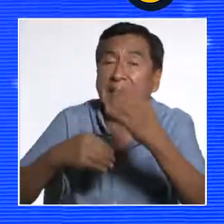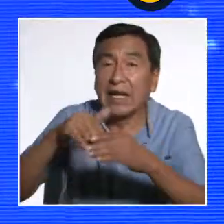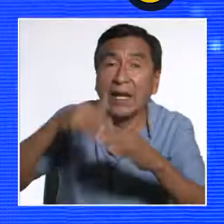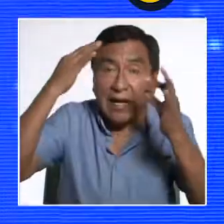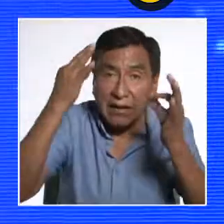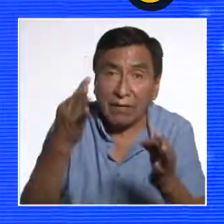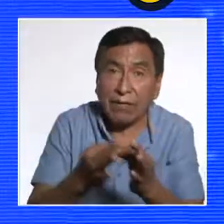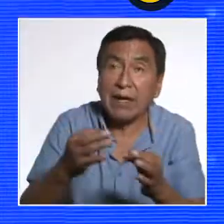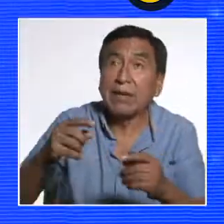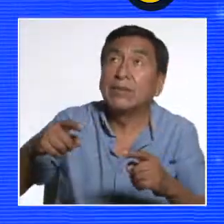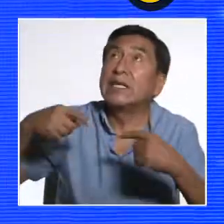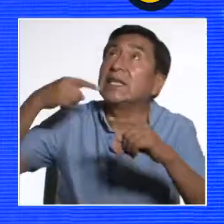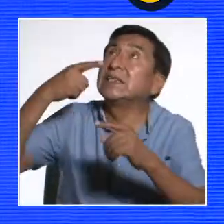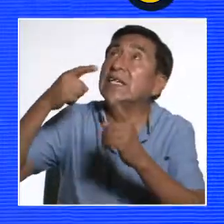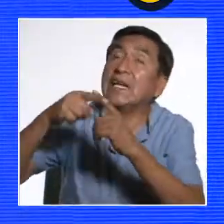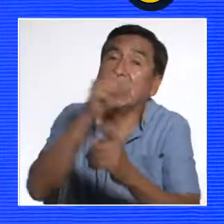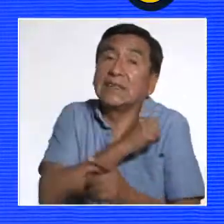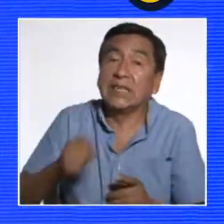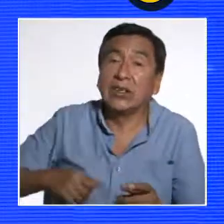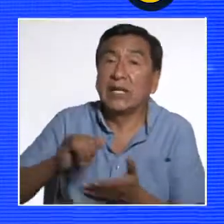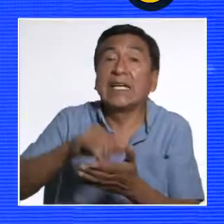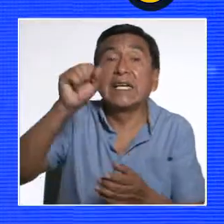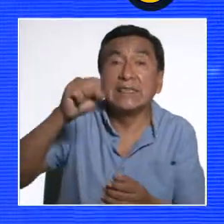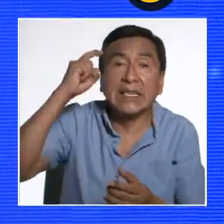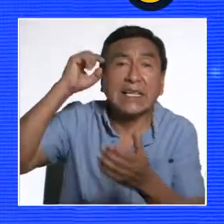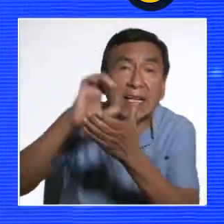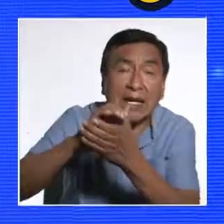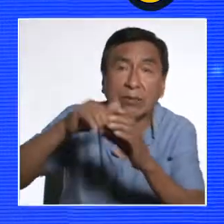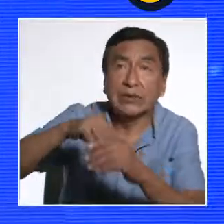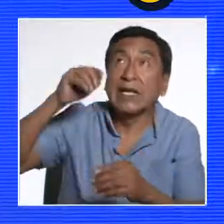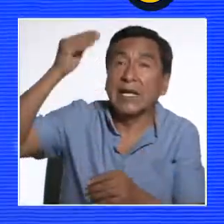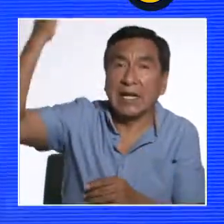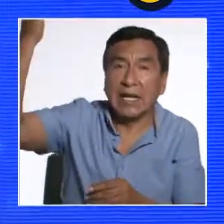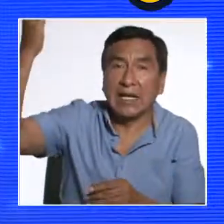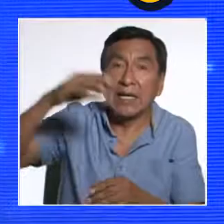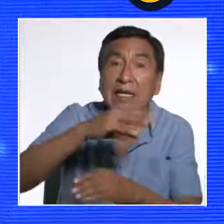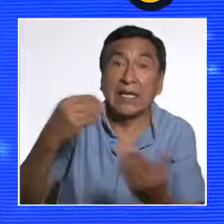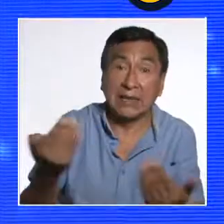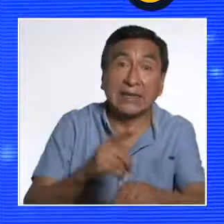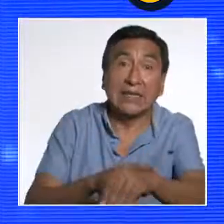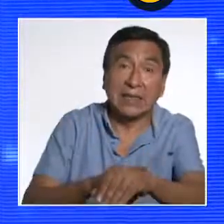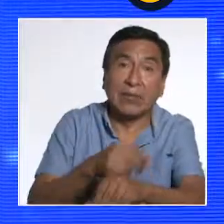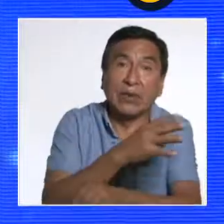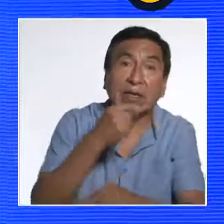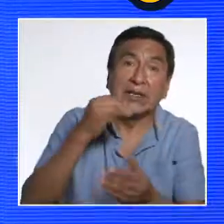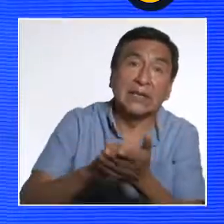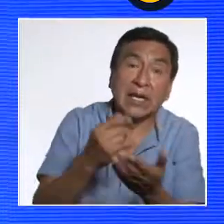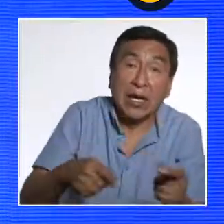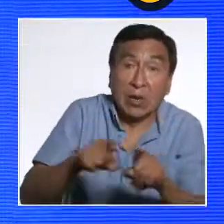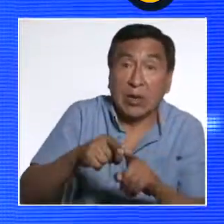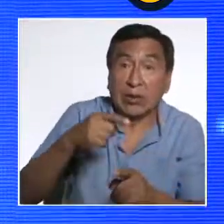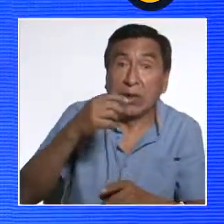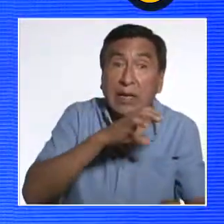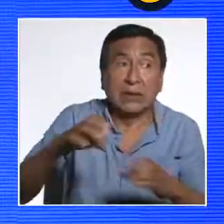a decirle al Señor que sí, nosotros creemos en Él. Y este es el tiempo, dice que cuando damos un grito de